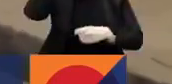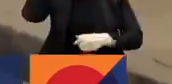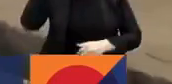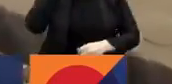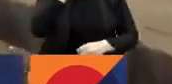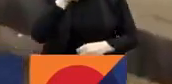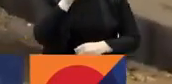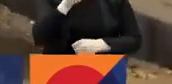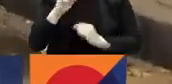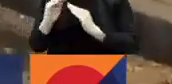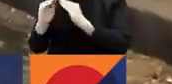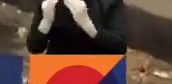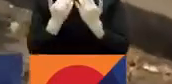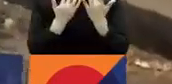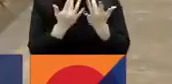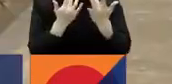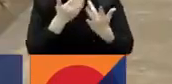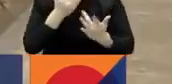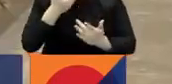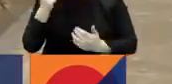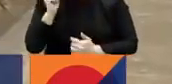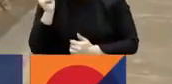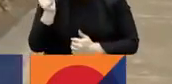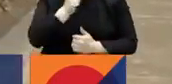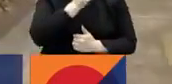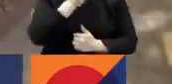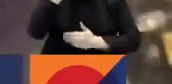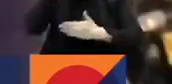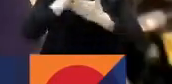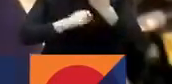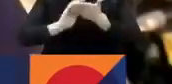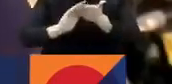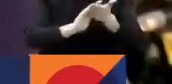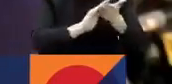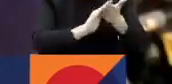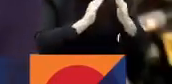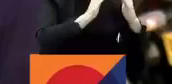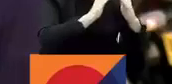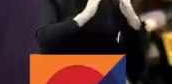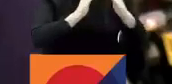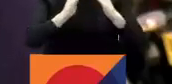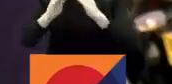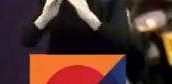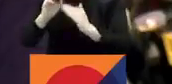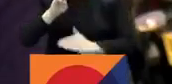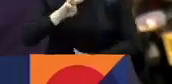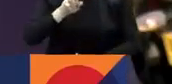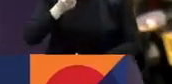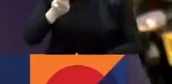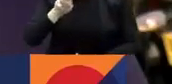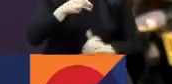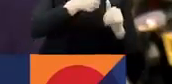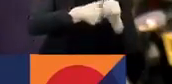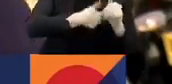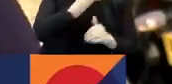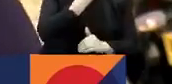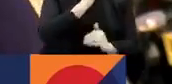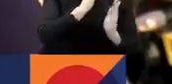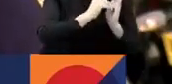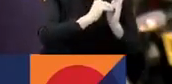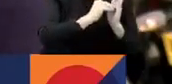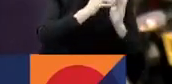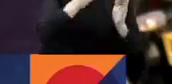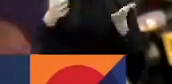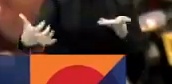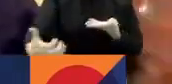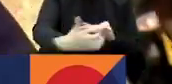su propia cuenta. Hay 32 casas, cada casa empezó a dar una cuota de 50.000 y después dieron otra cuota y